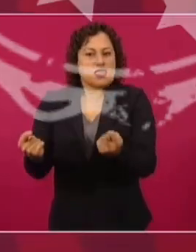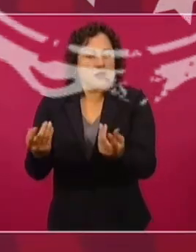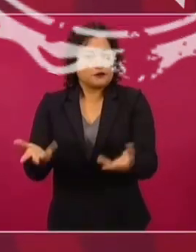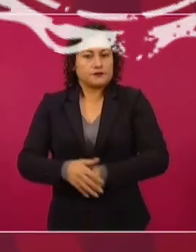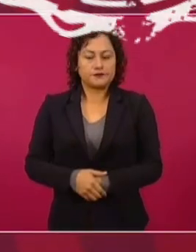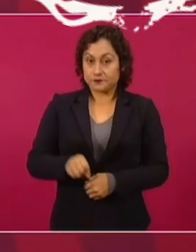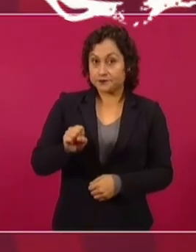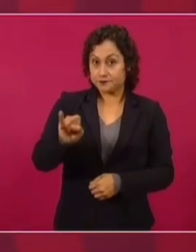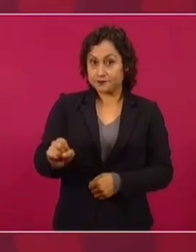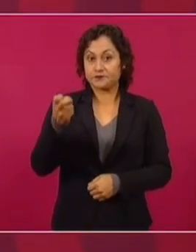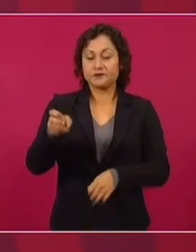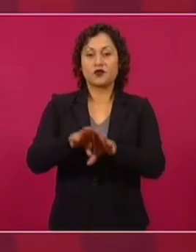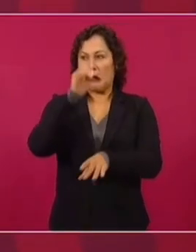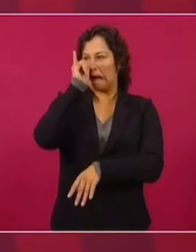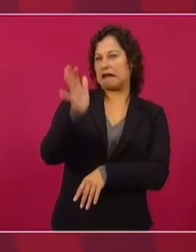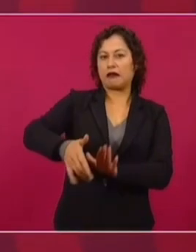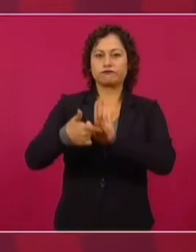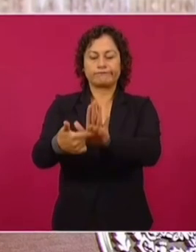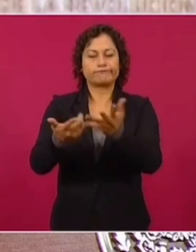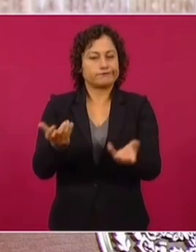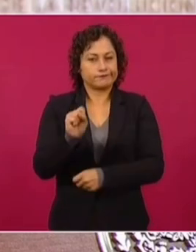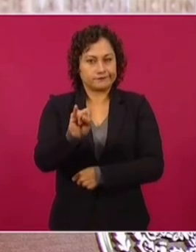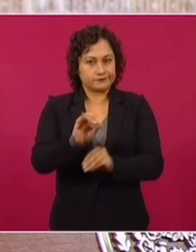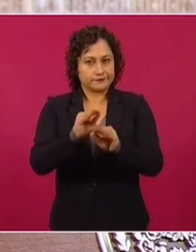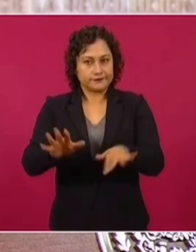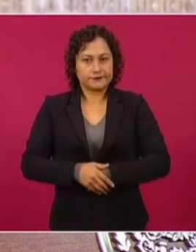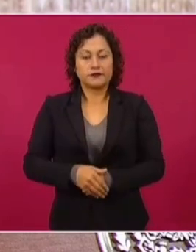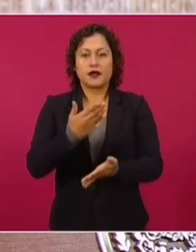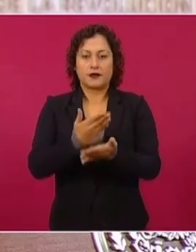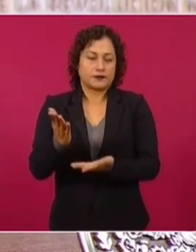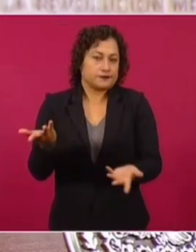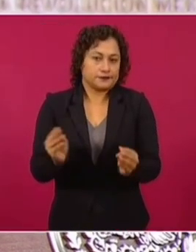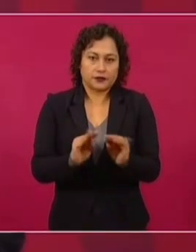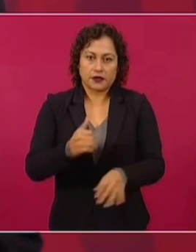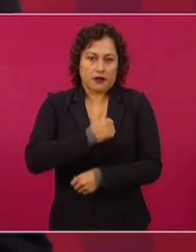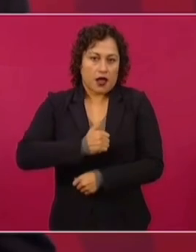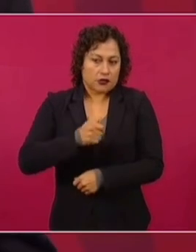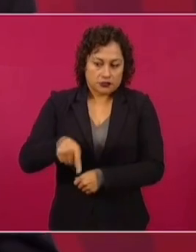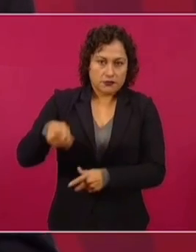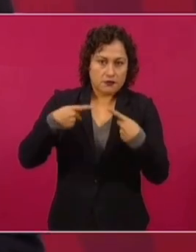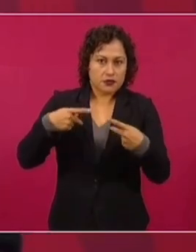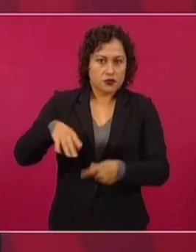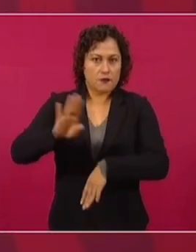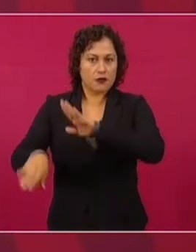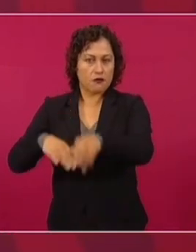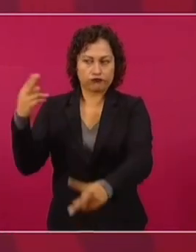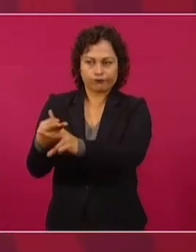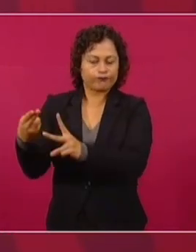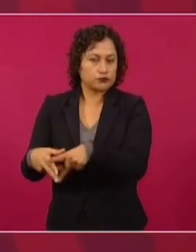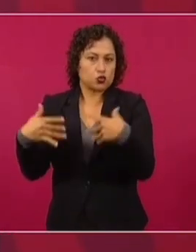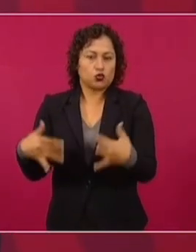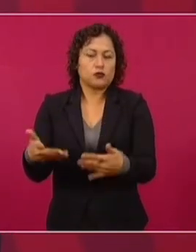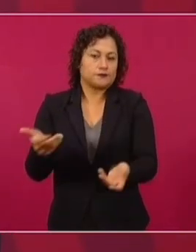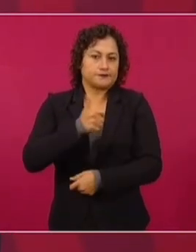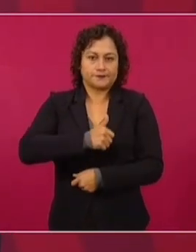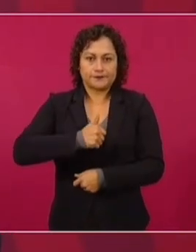Es un acto de provocación, además de los lamentables asesinatos. En uno de estos